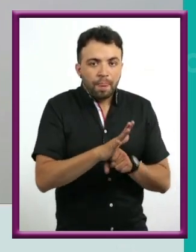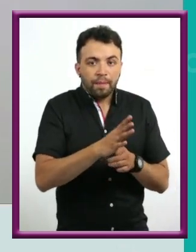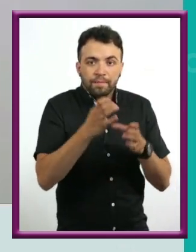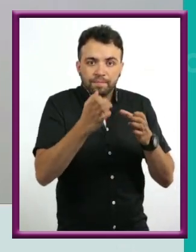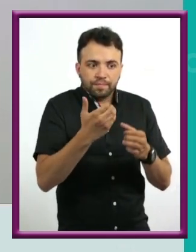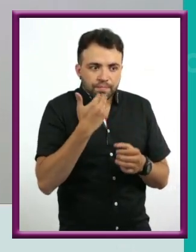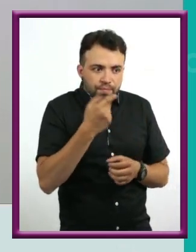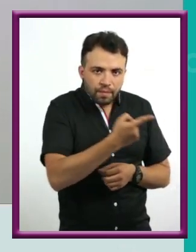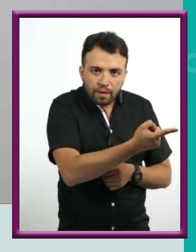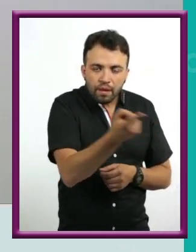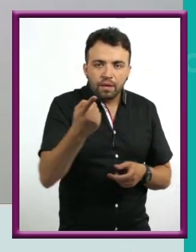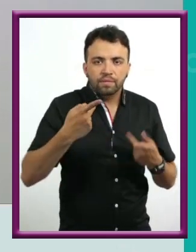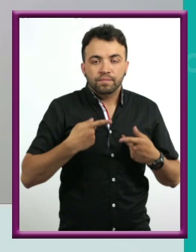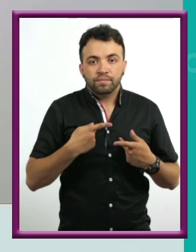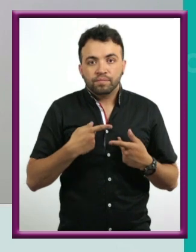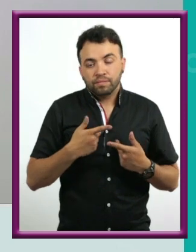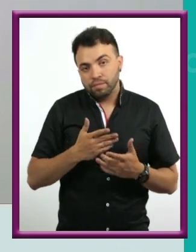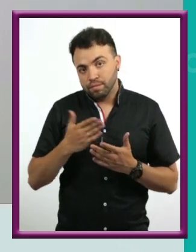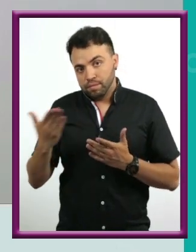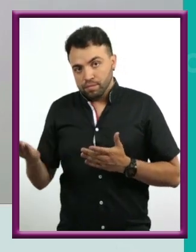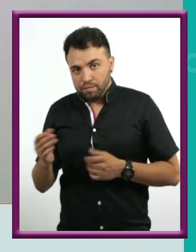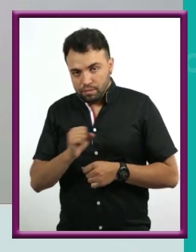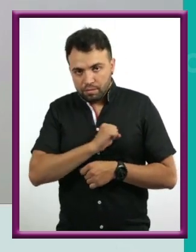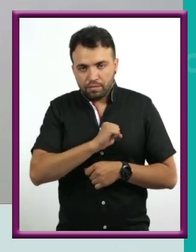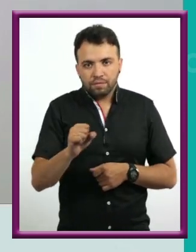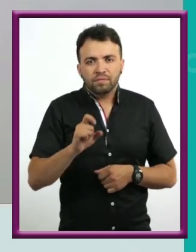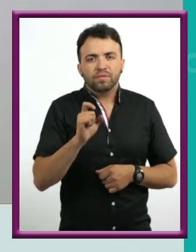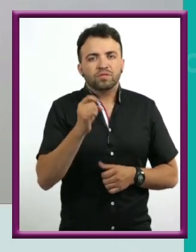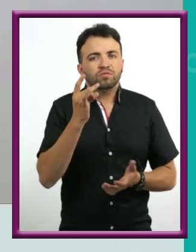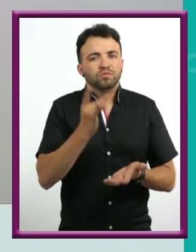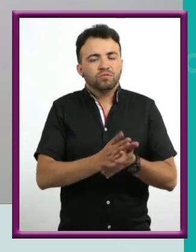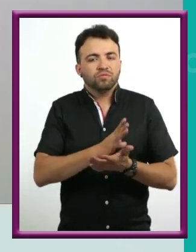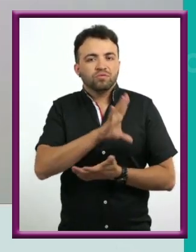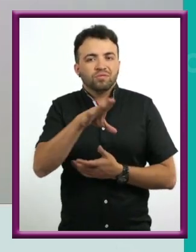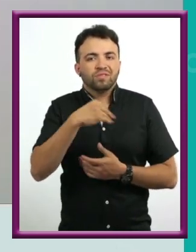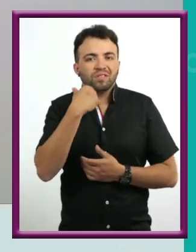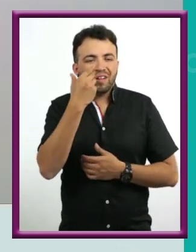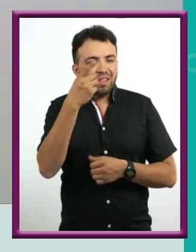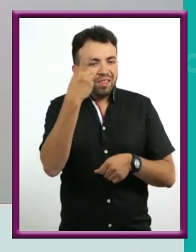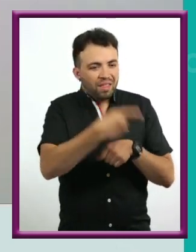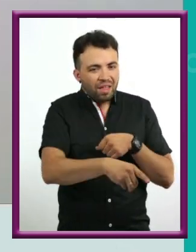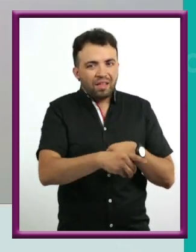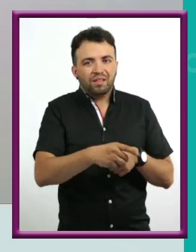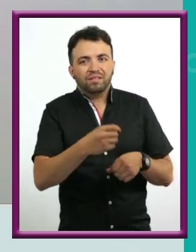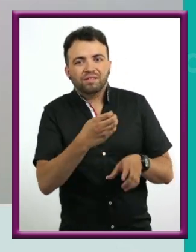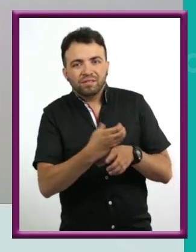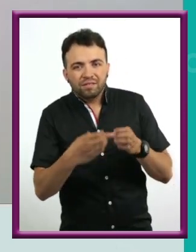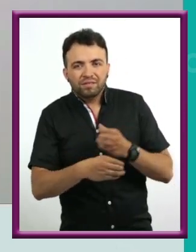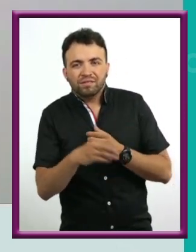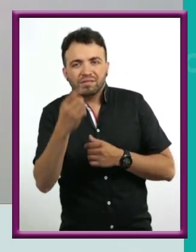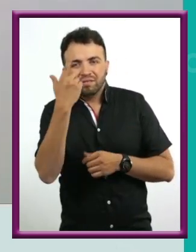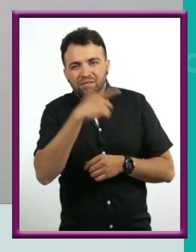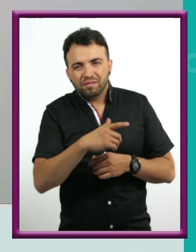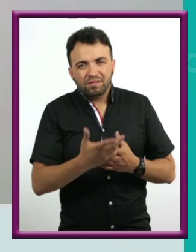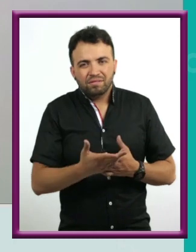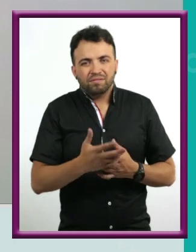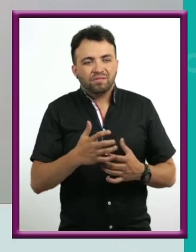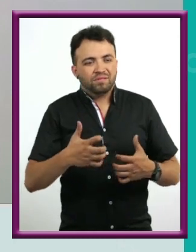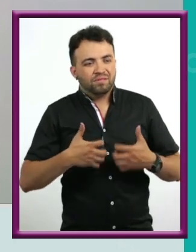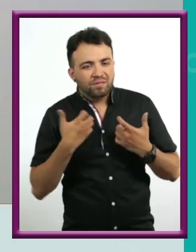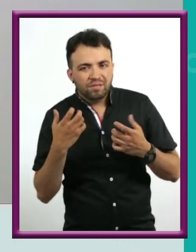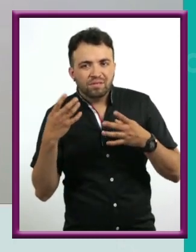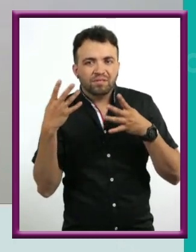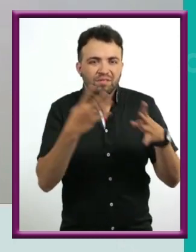Se busca el bien de los demás. Por otro lado, la maldad lo único que busca es perjudicar a